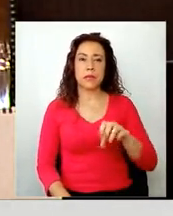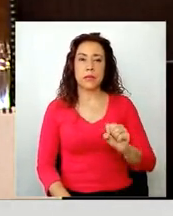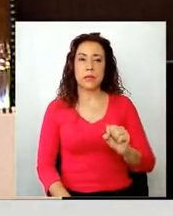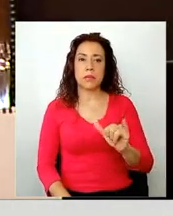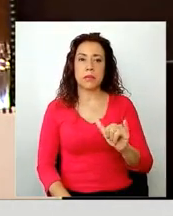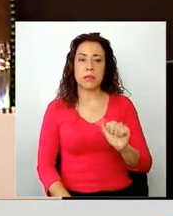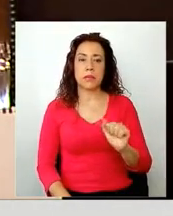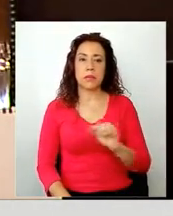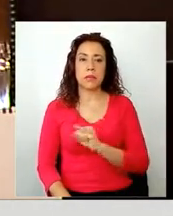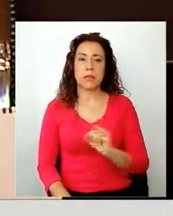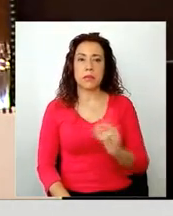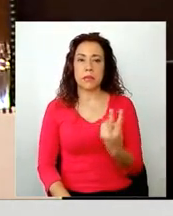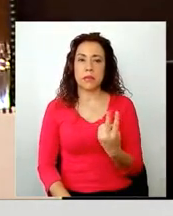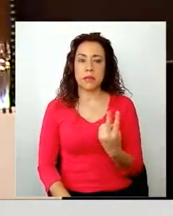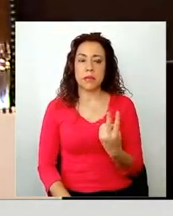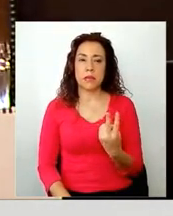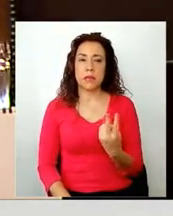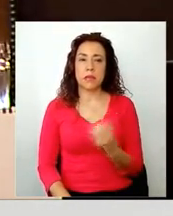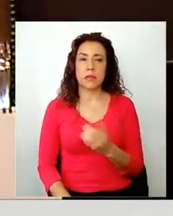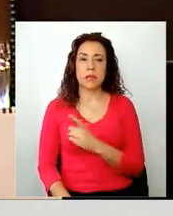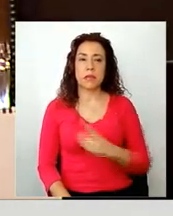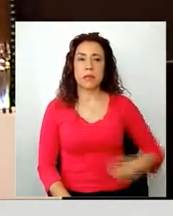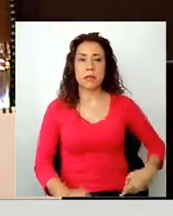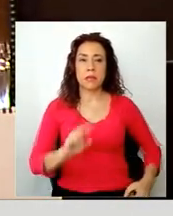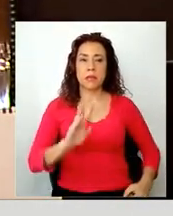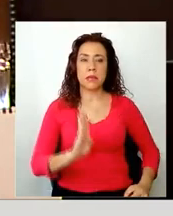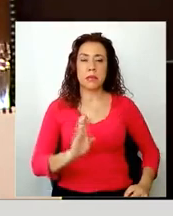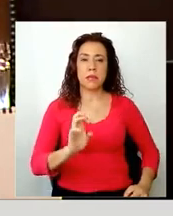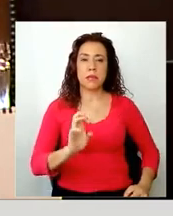el diputado Bernardo berger